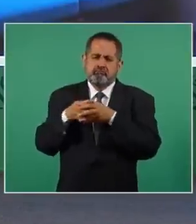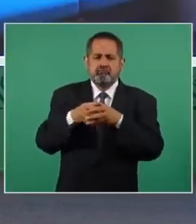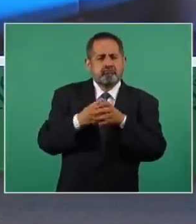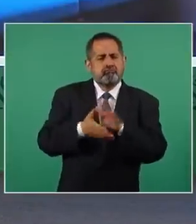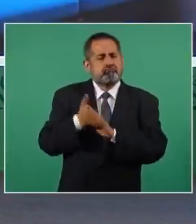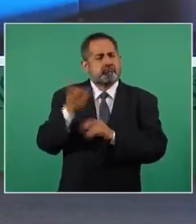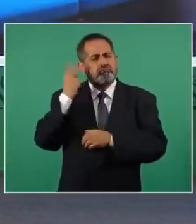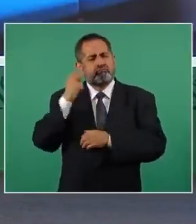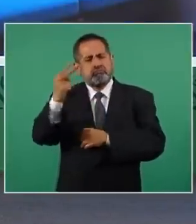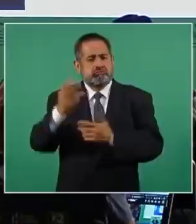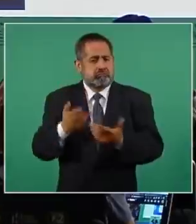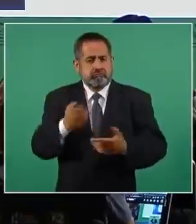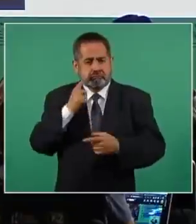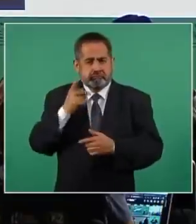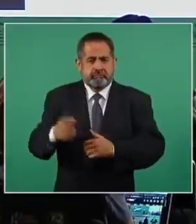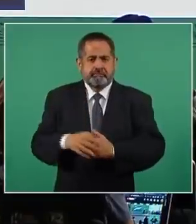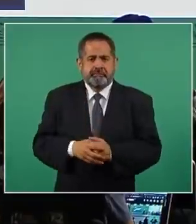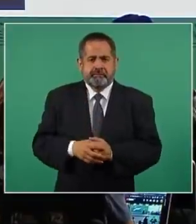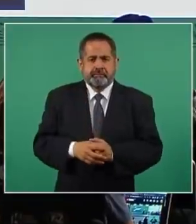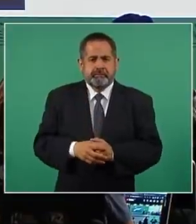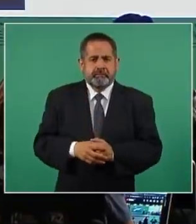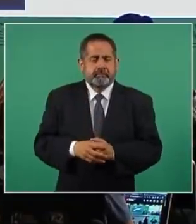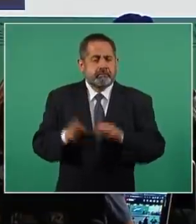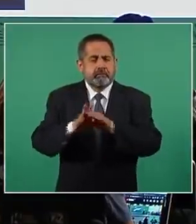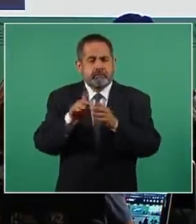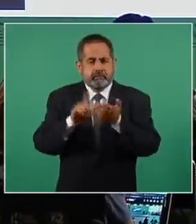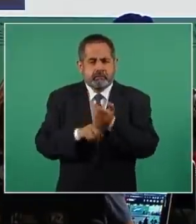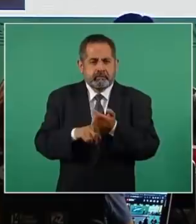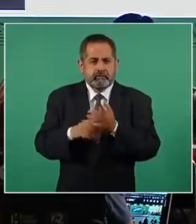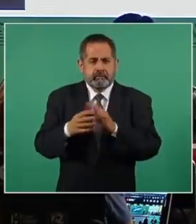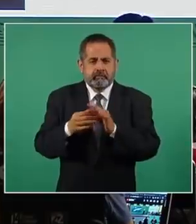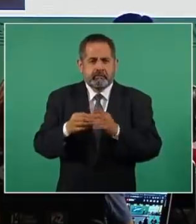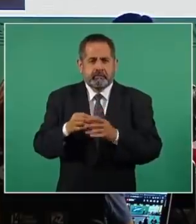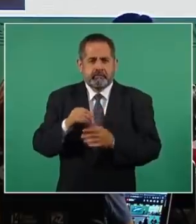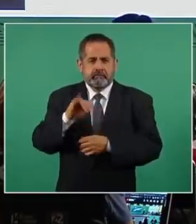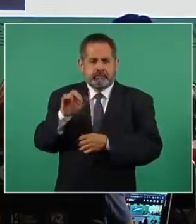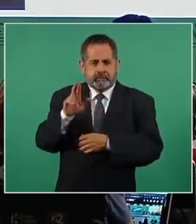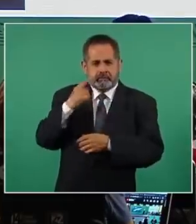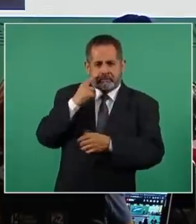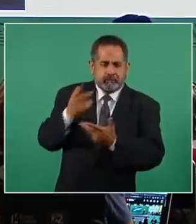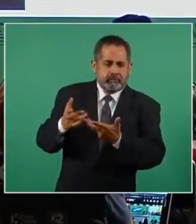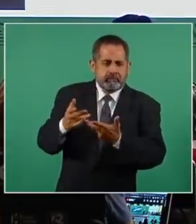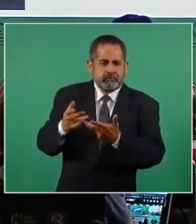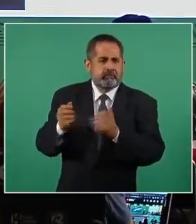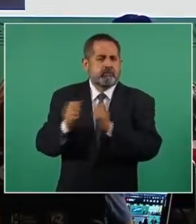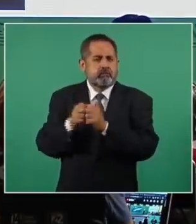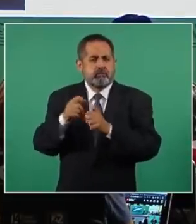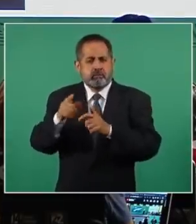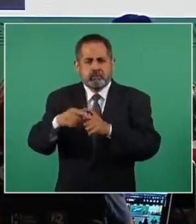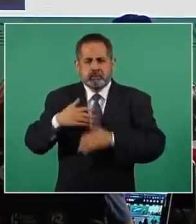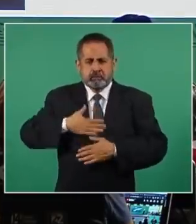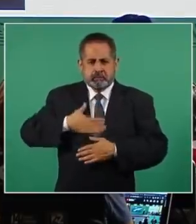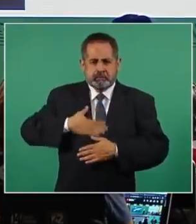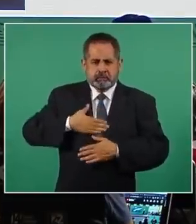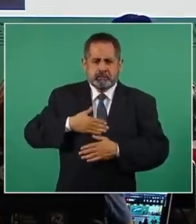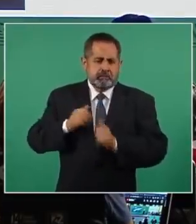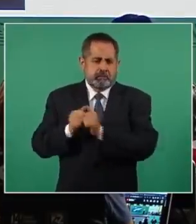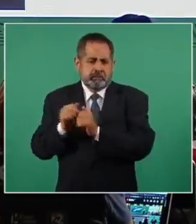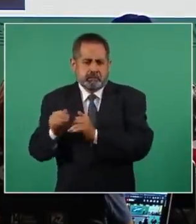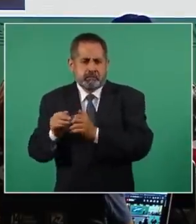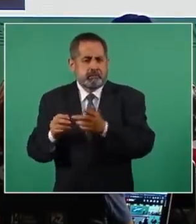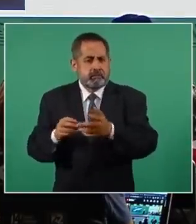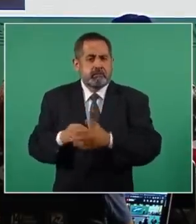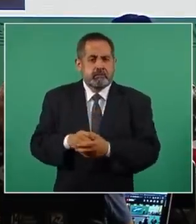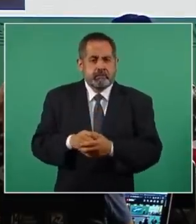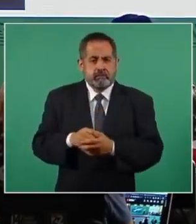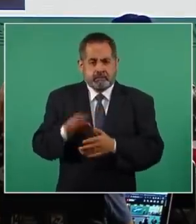los servicios que lleva. Aquí está el servicio diurno convencional, ahí están con sus sistemas de baños. Esto es